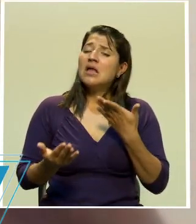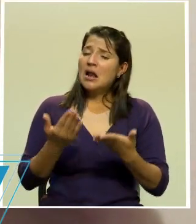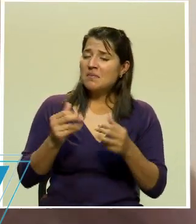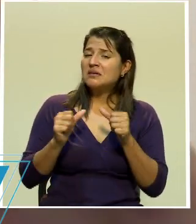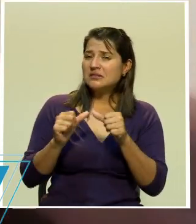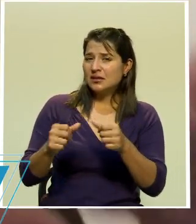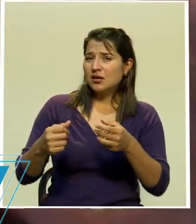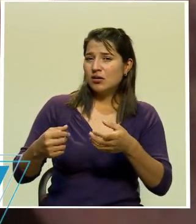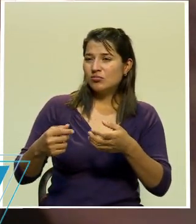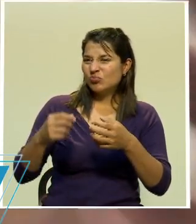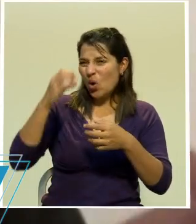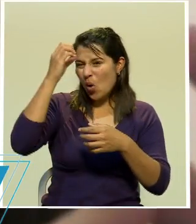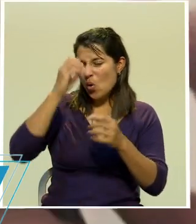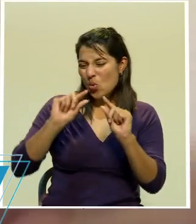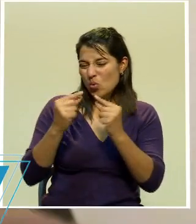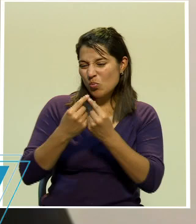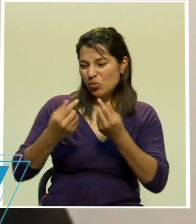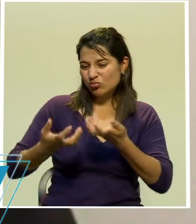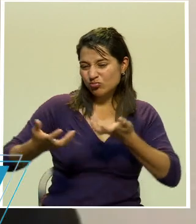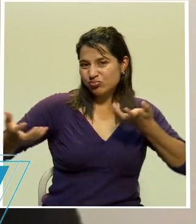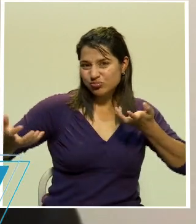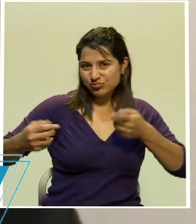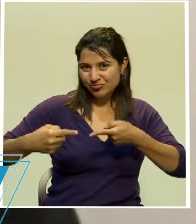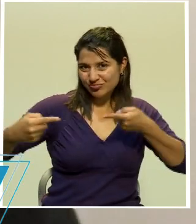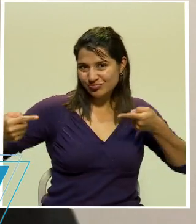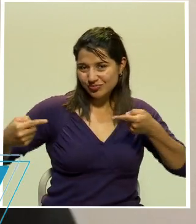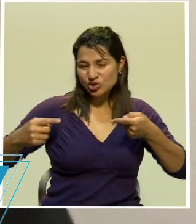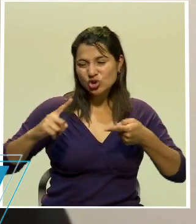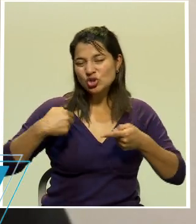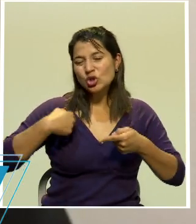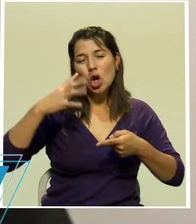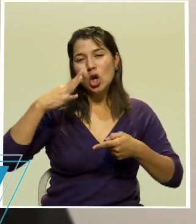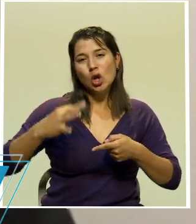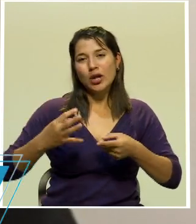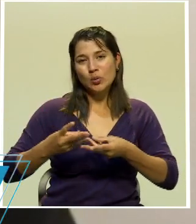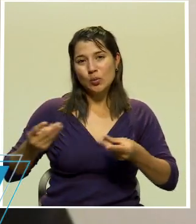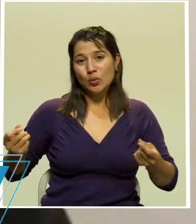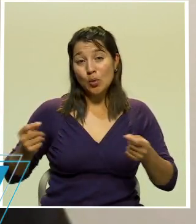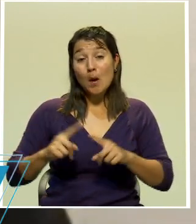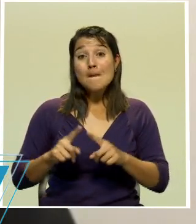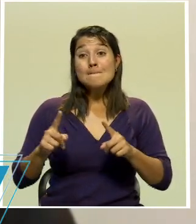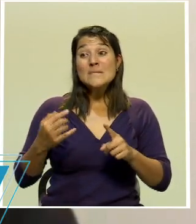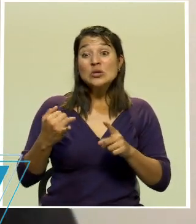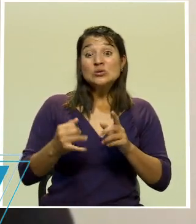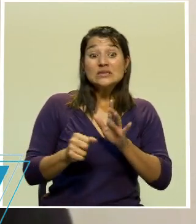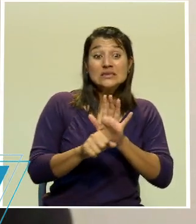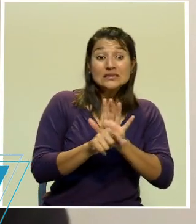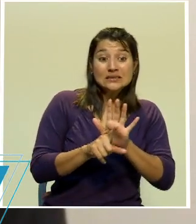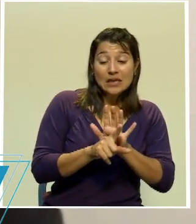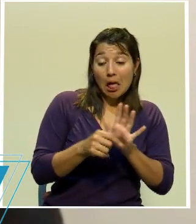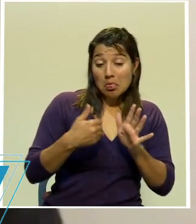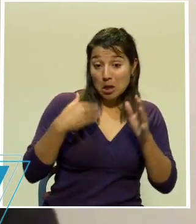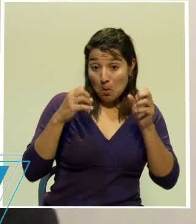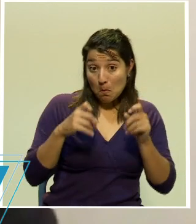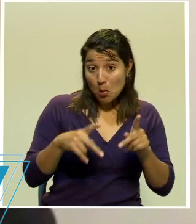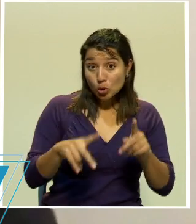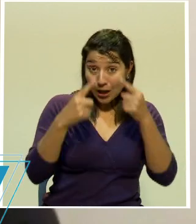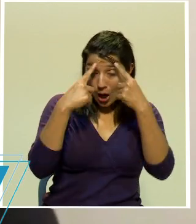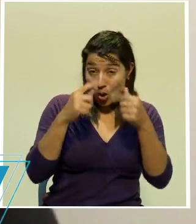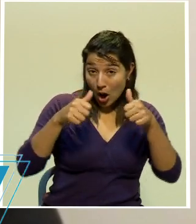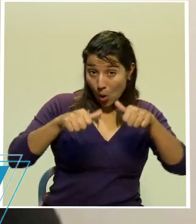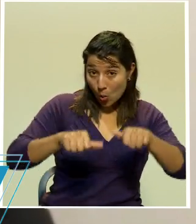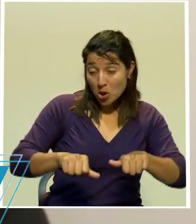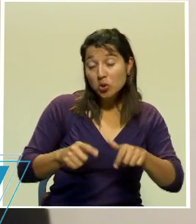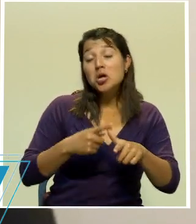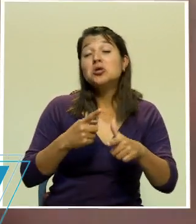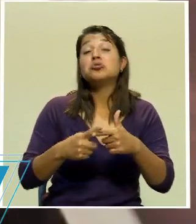no creo que vaya a desaparecer en unos años, pero si el centrismo tiene una oportunidad de construir, es posible que empiece a haber una